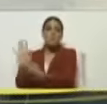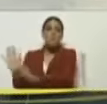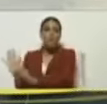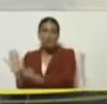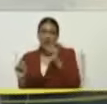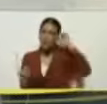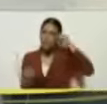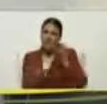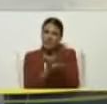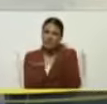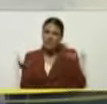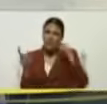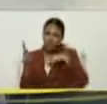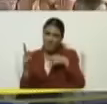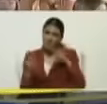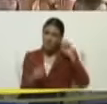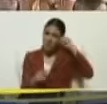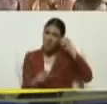¿se acuerdan?